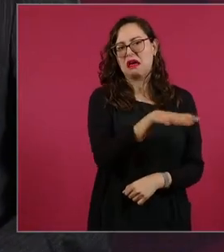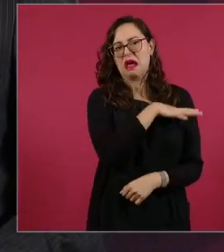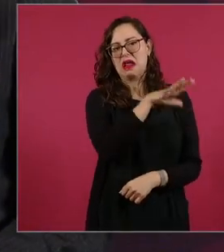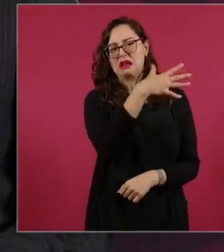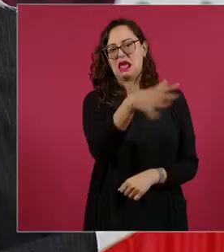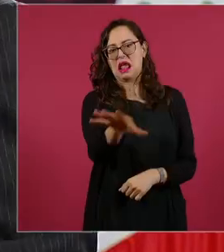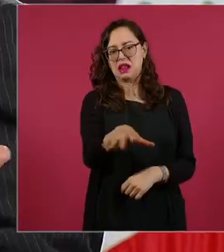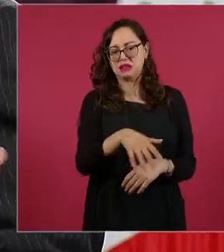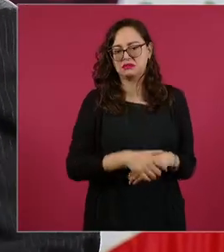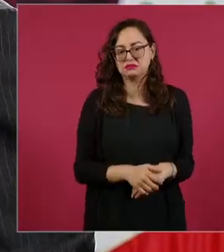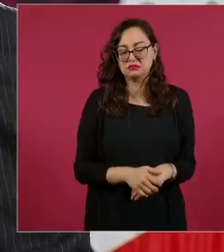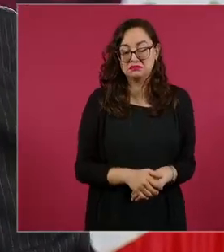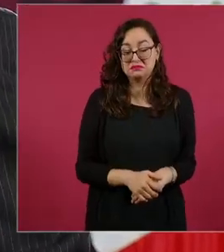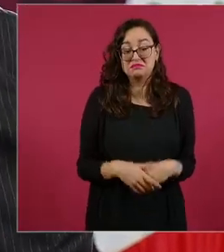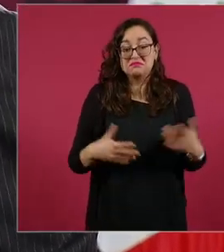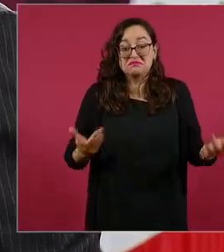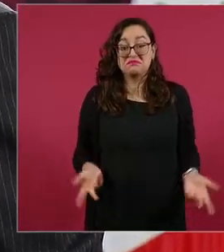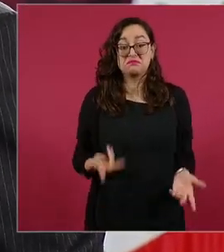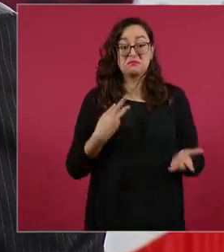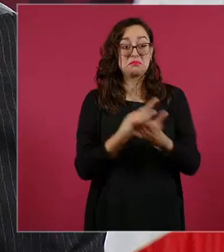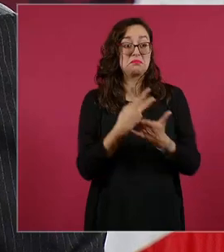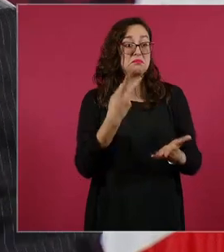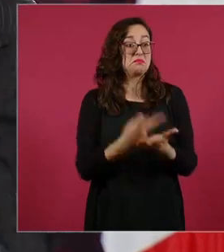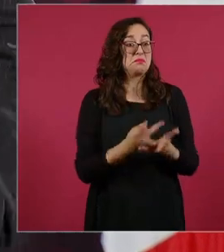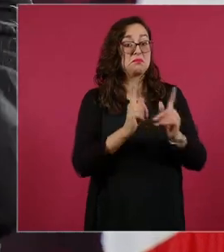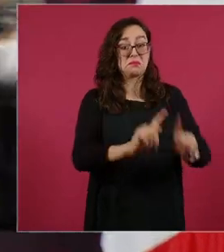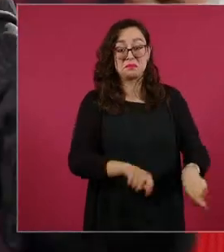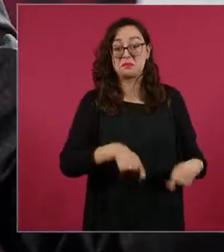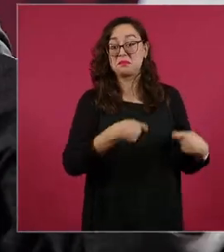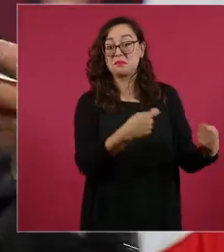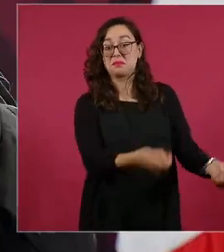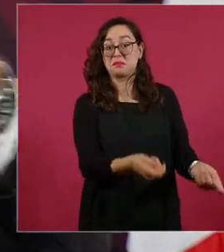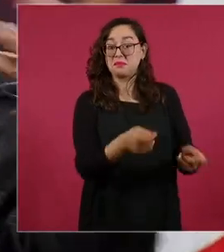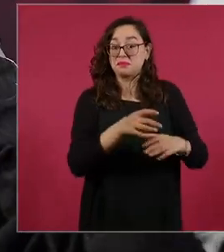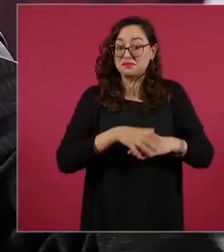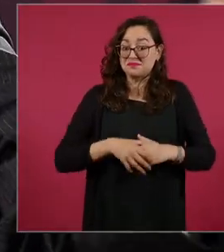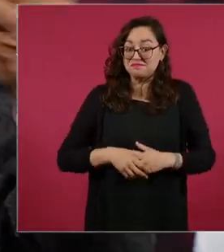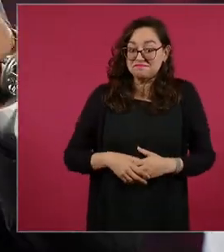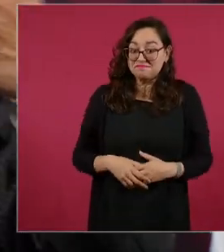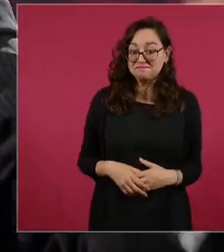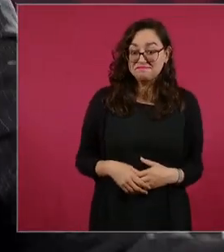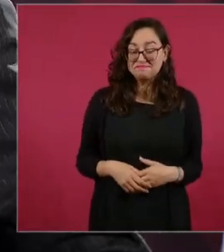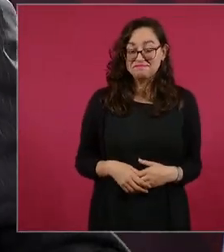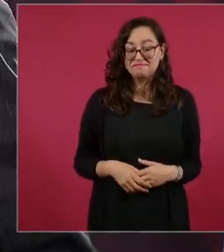y hasta los premian. este señor hace un reportaje